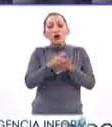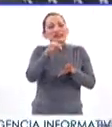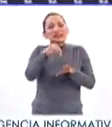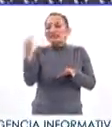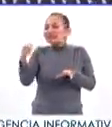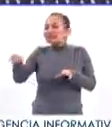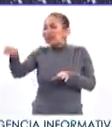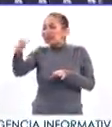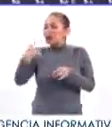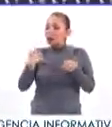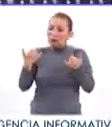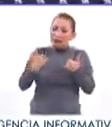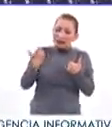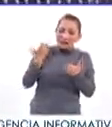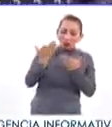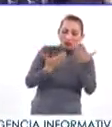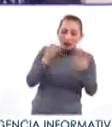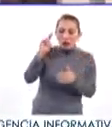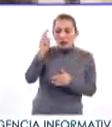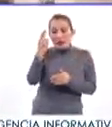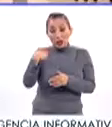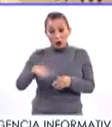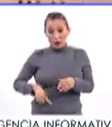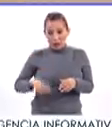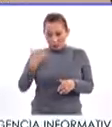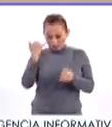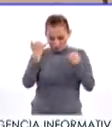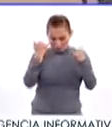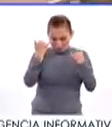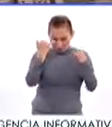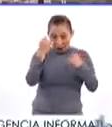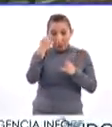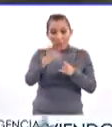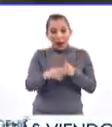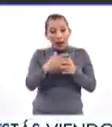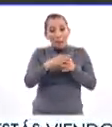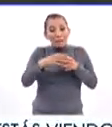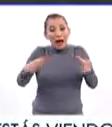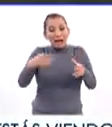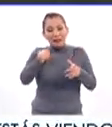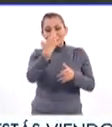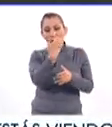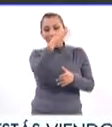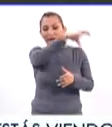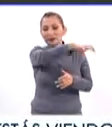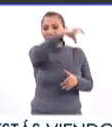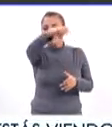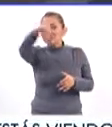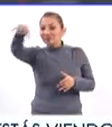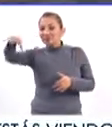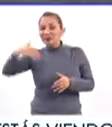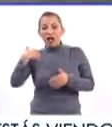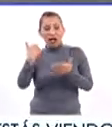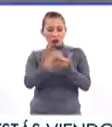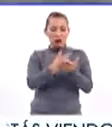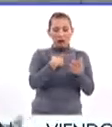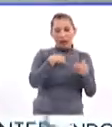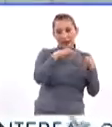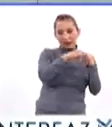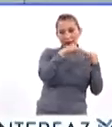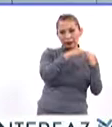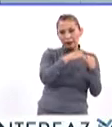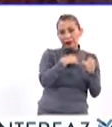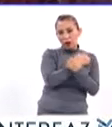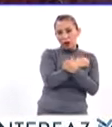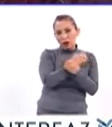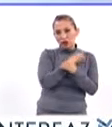esta demanda? El gobierno de la Ciudad de México diseña una estrategia para ampliar la cobertura educativa en colaboración con